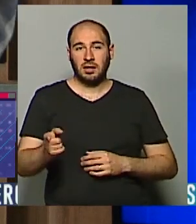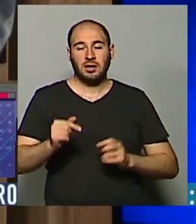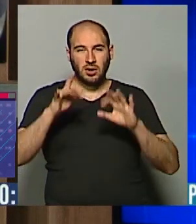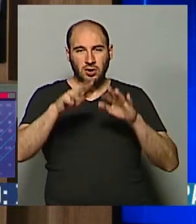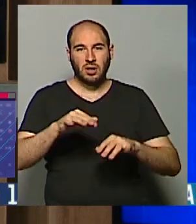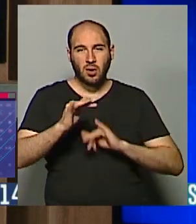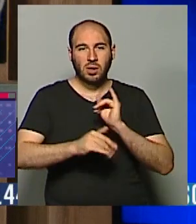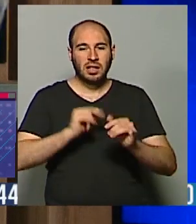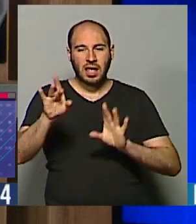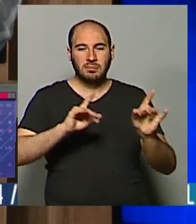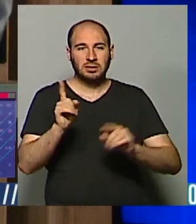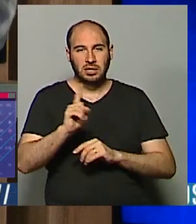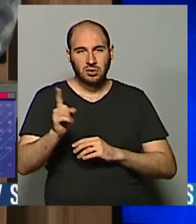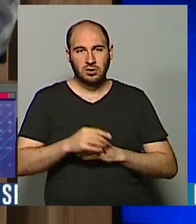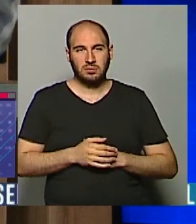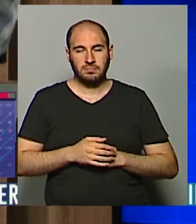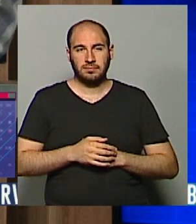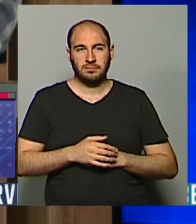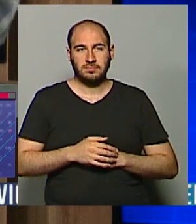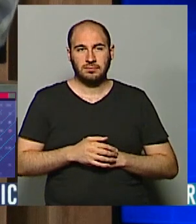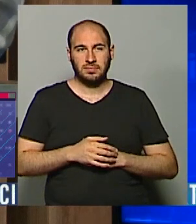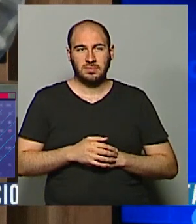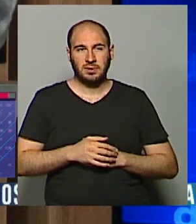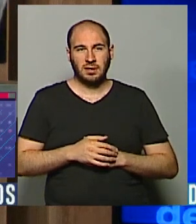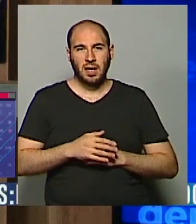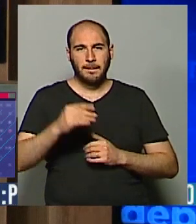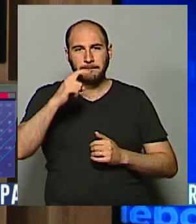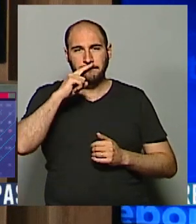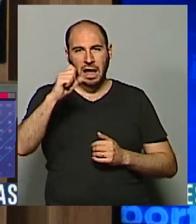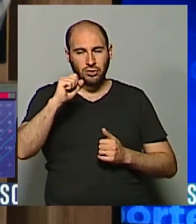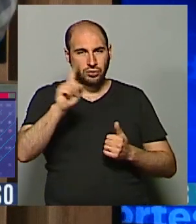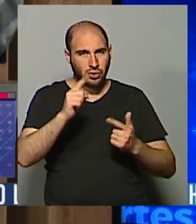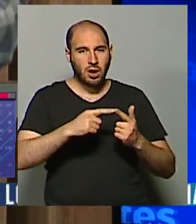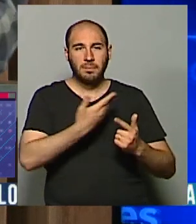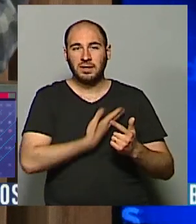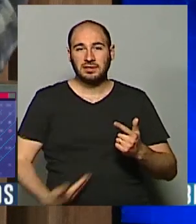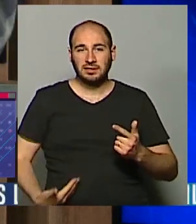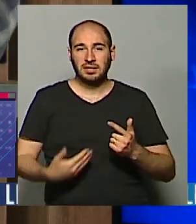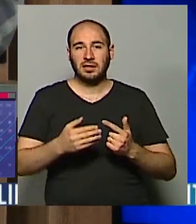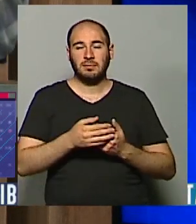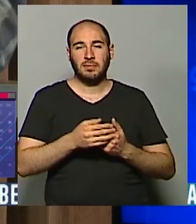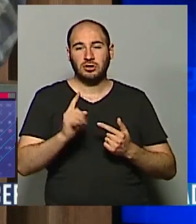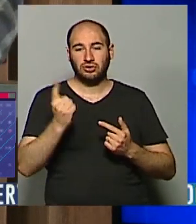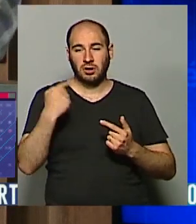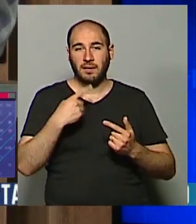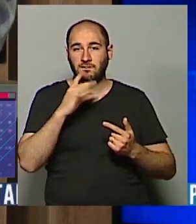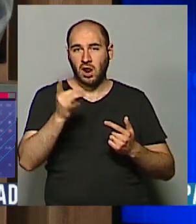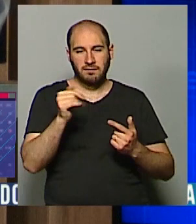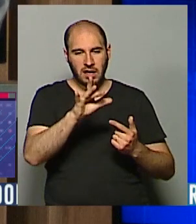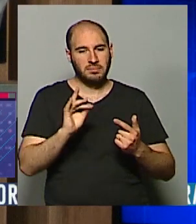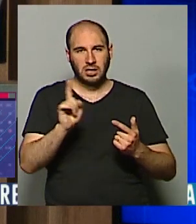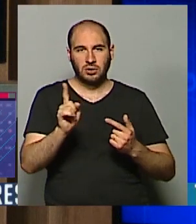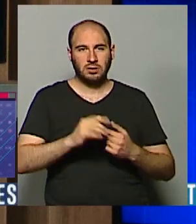nota que no va a invitar a la asunción a Maduro ni a la presidenta autoproclamada de